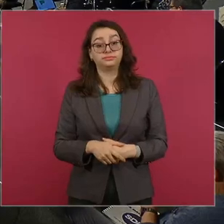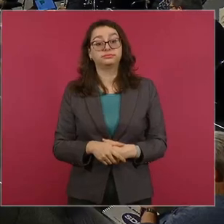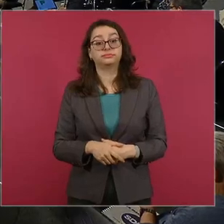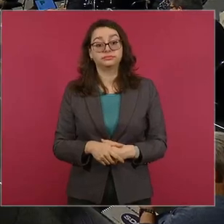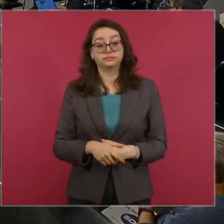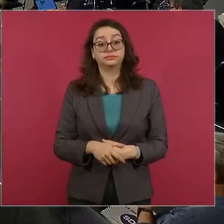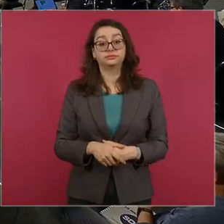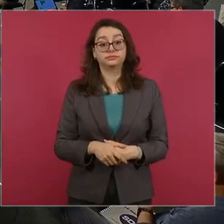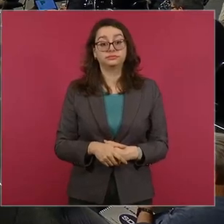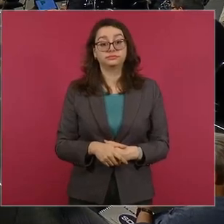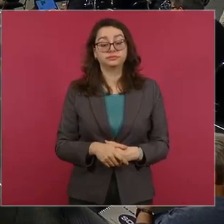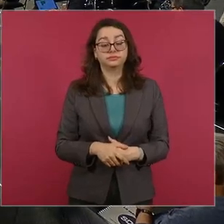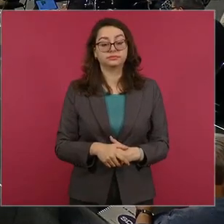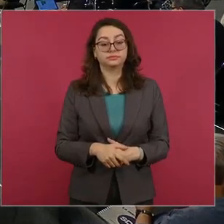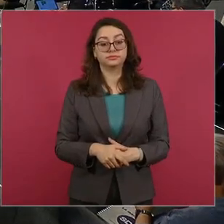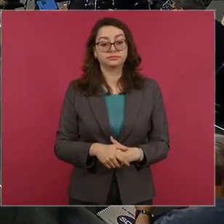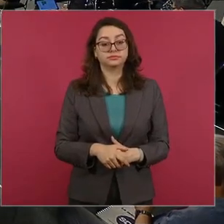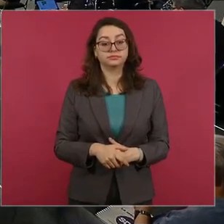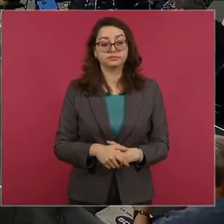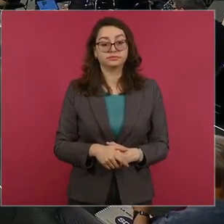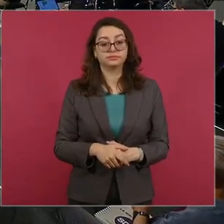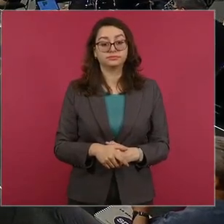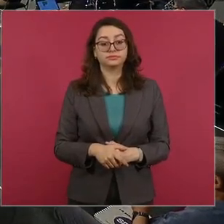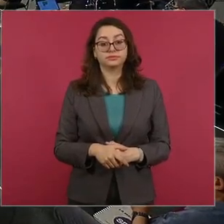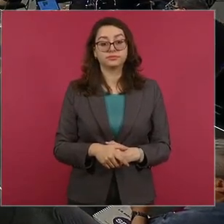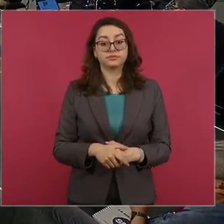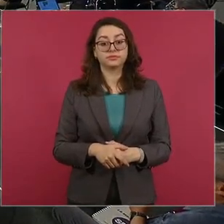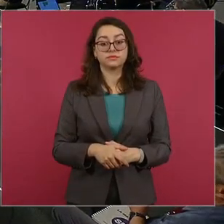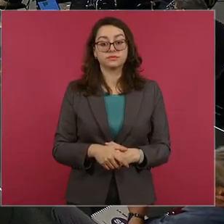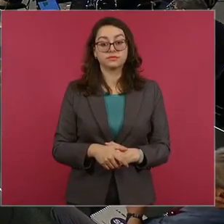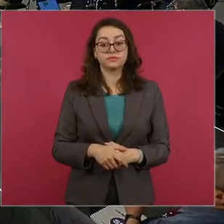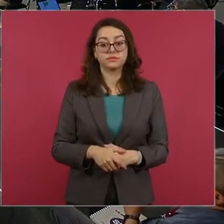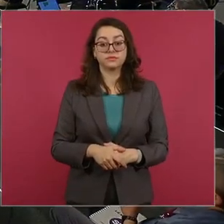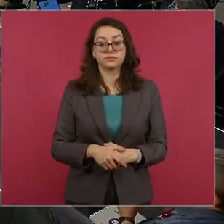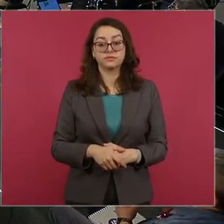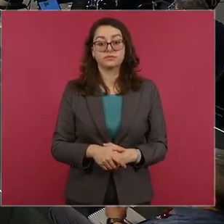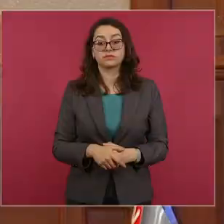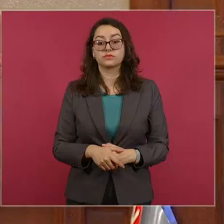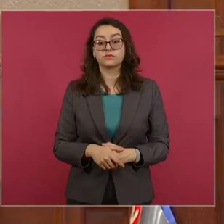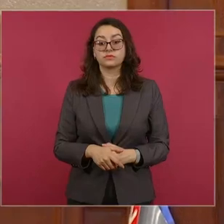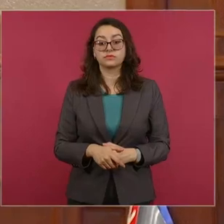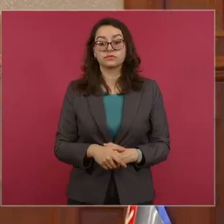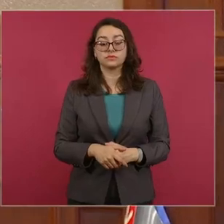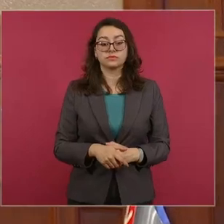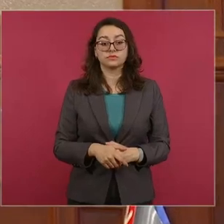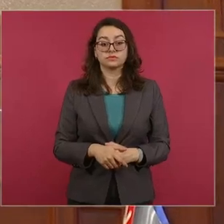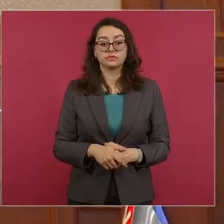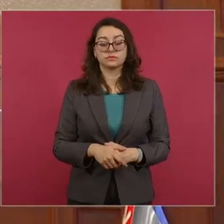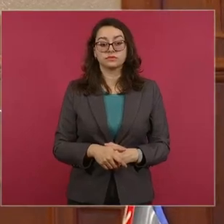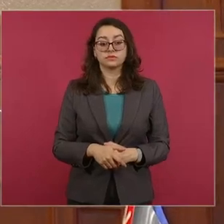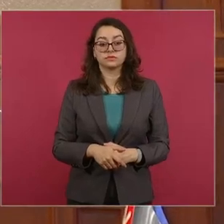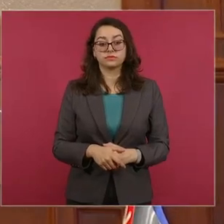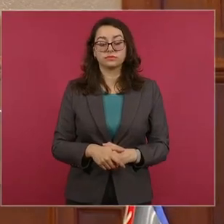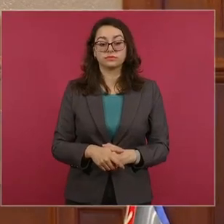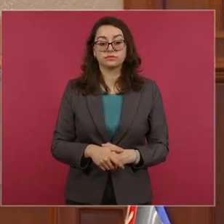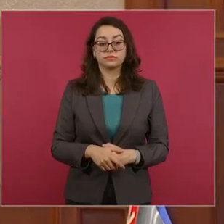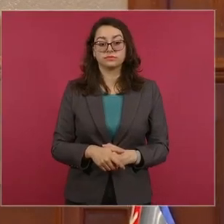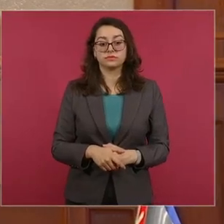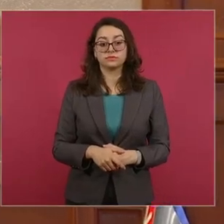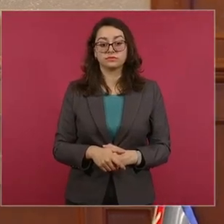nada más que la jueza que lo otorga pertenece a la asociación que demandó entonces juez